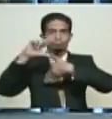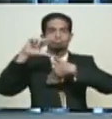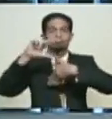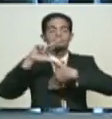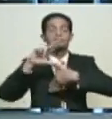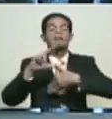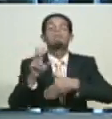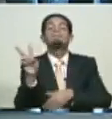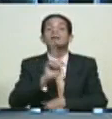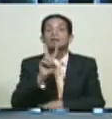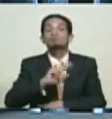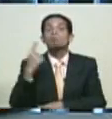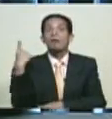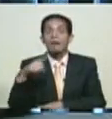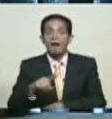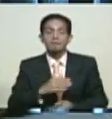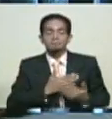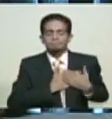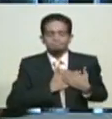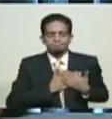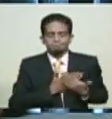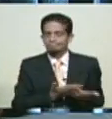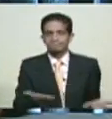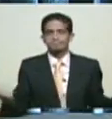venezuela un país con vocación latinoamericanista